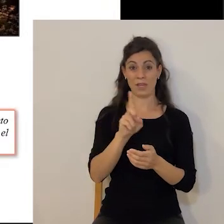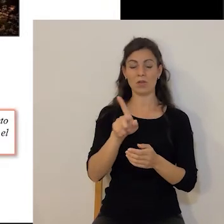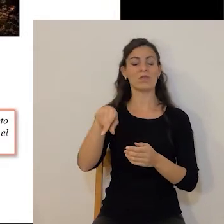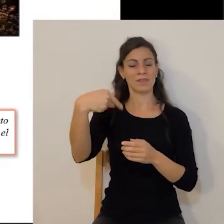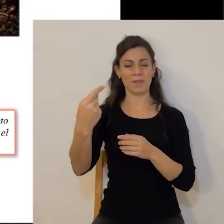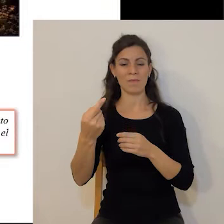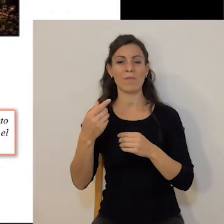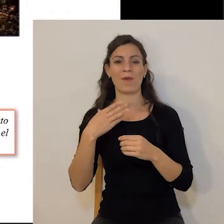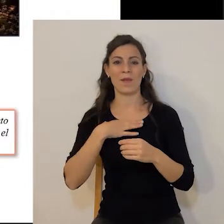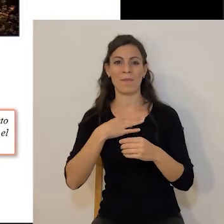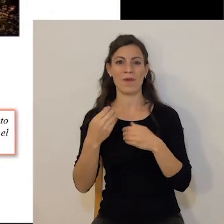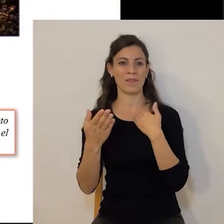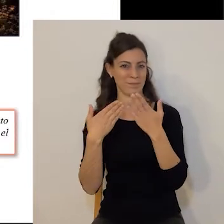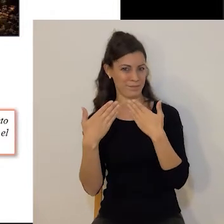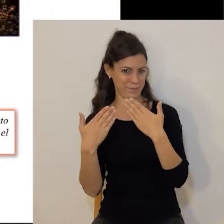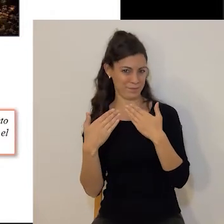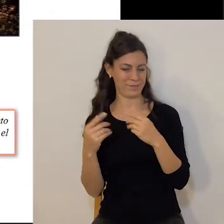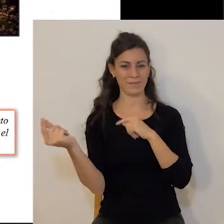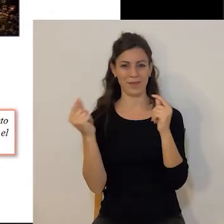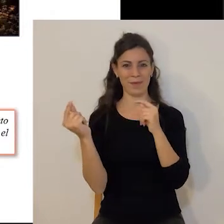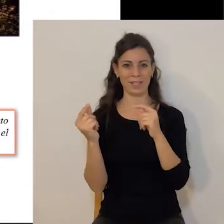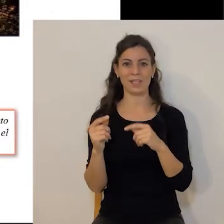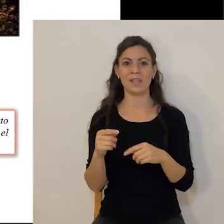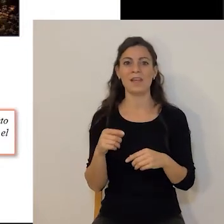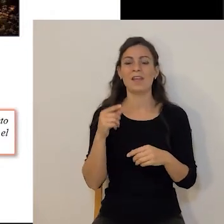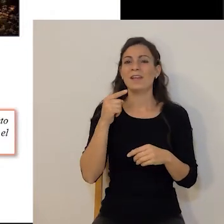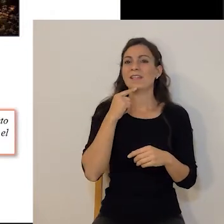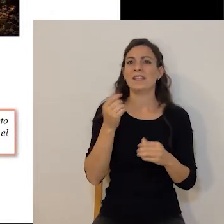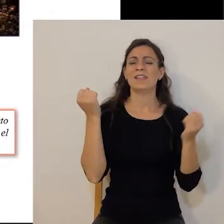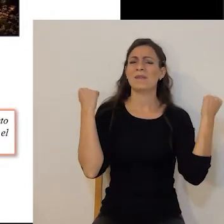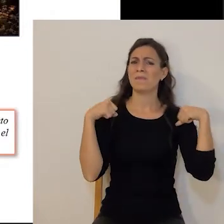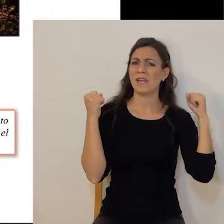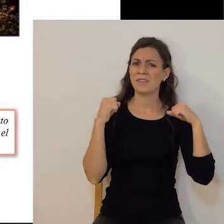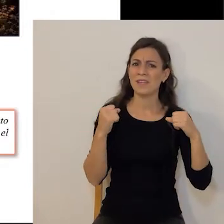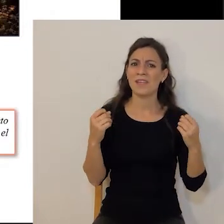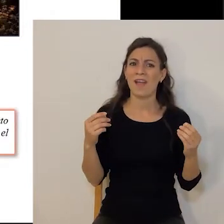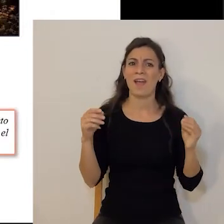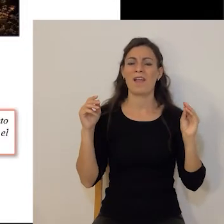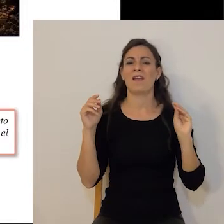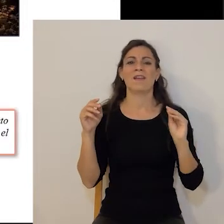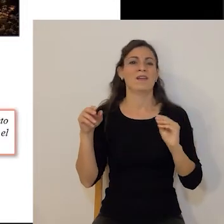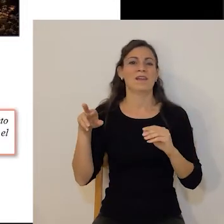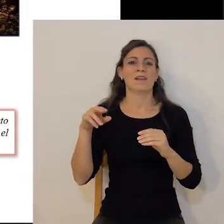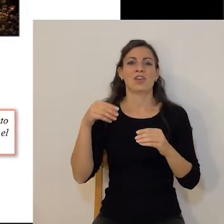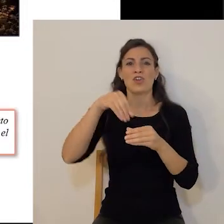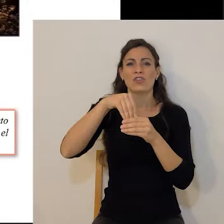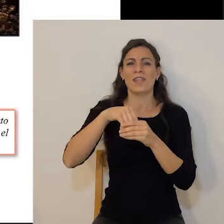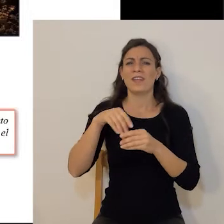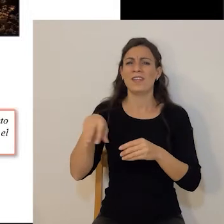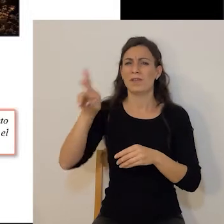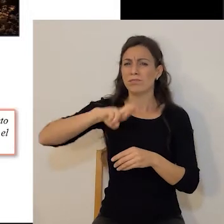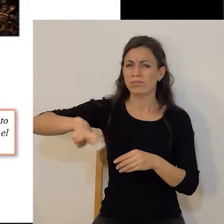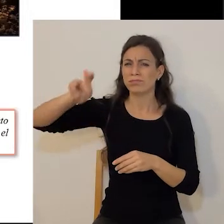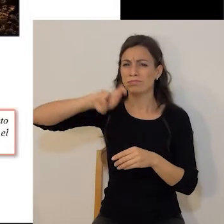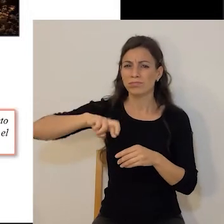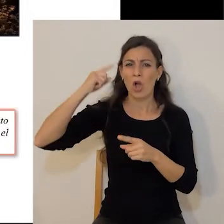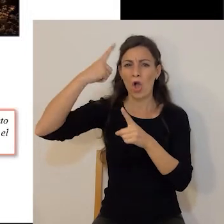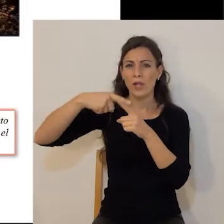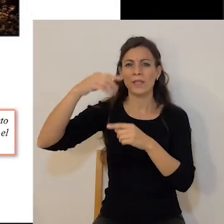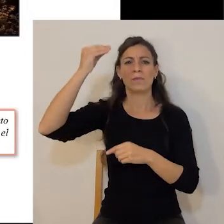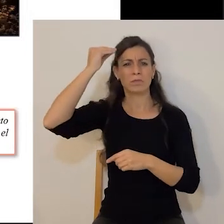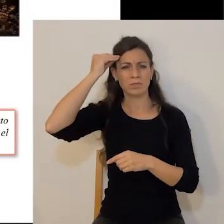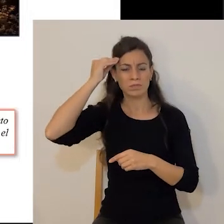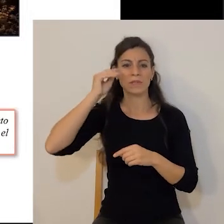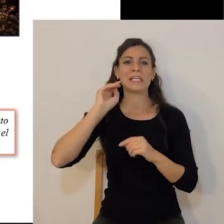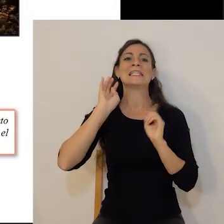podemos debatir. Hay que practicar, fortalecer, hay que repetir los contenidos para que se queden. Claro